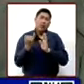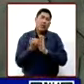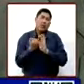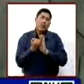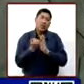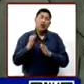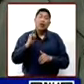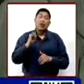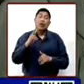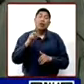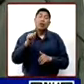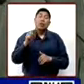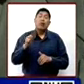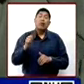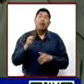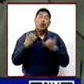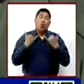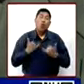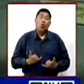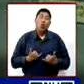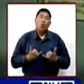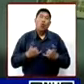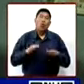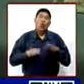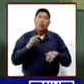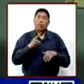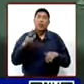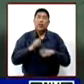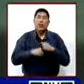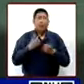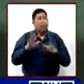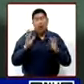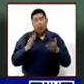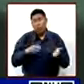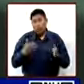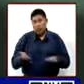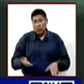identidad de Iván Denis Mamani, que el día de hoy tendría 23 años de edad.